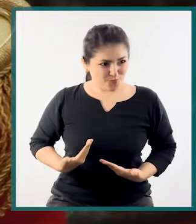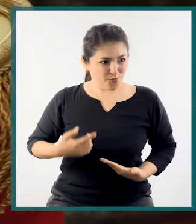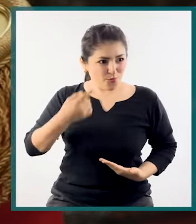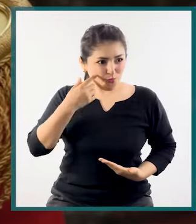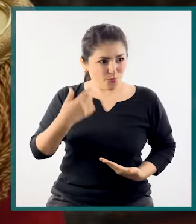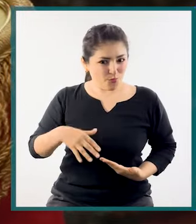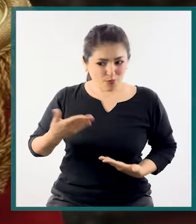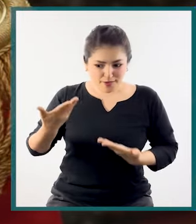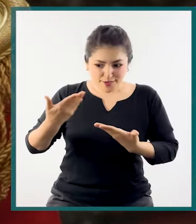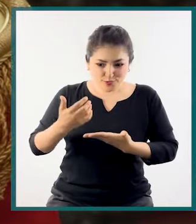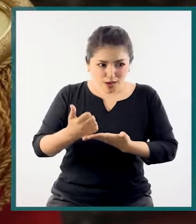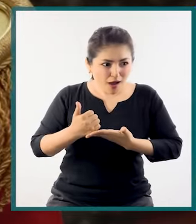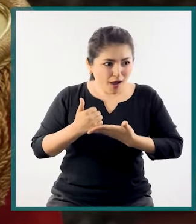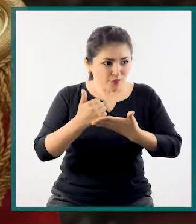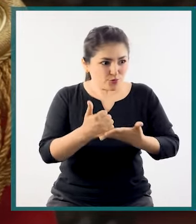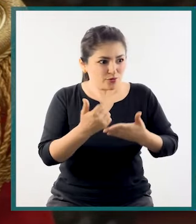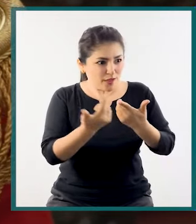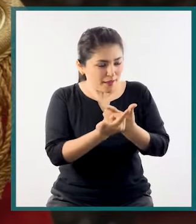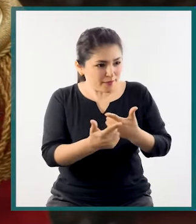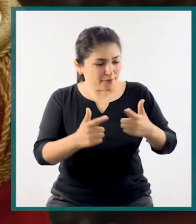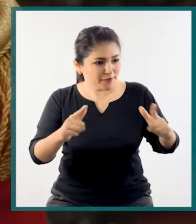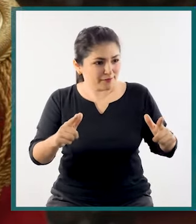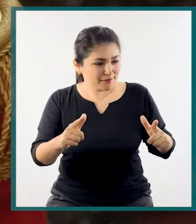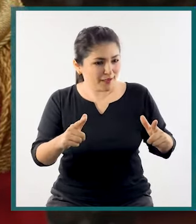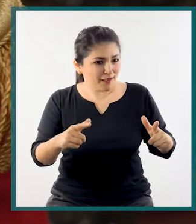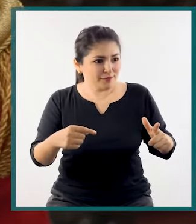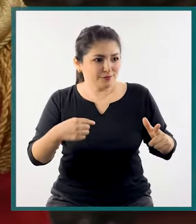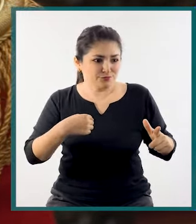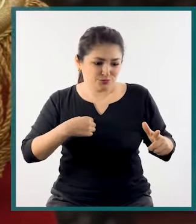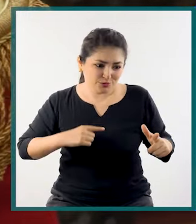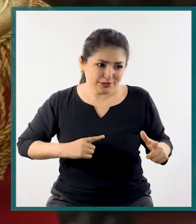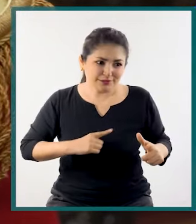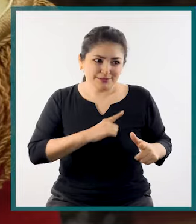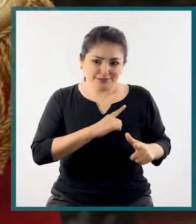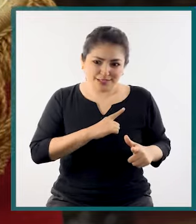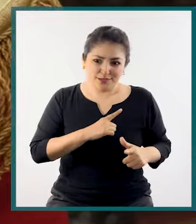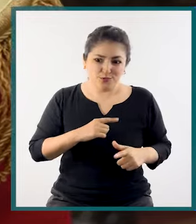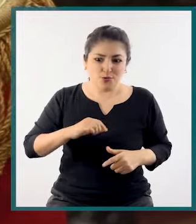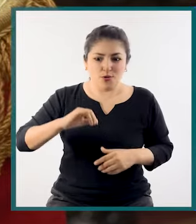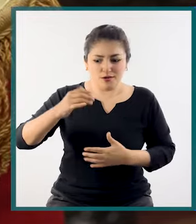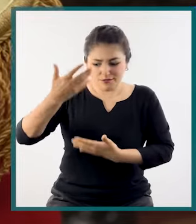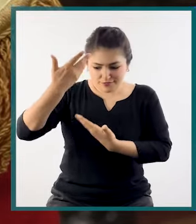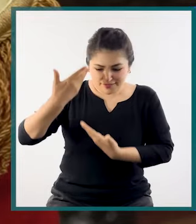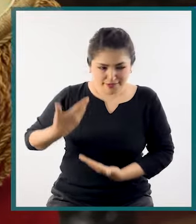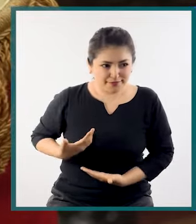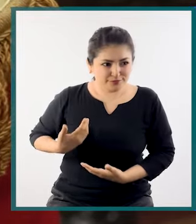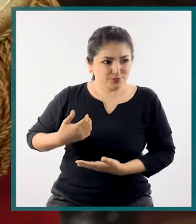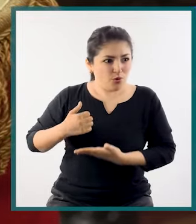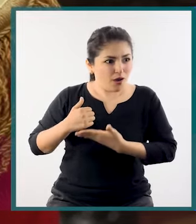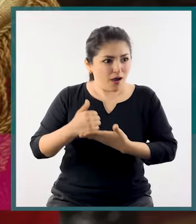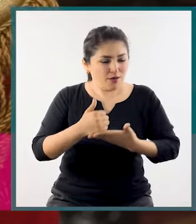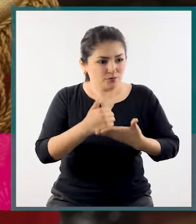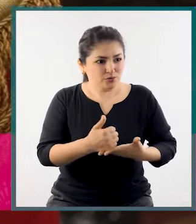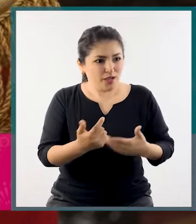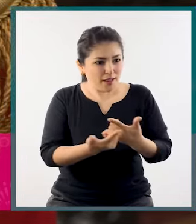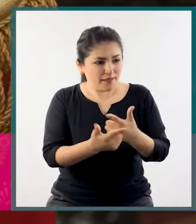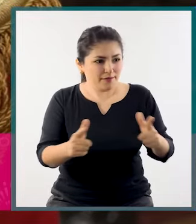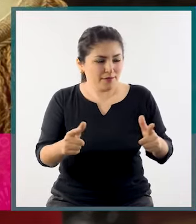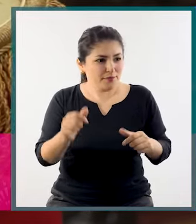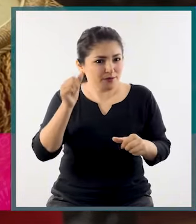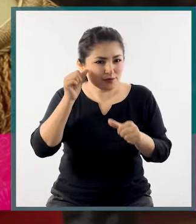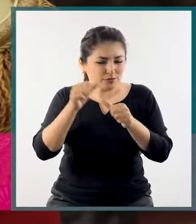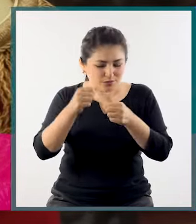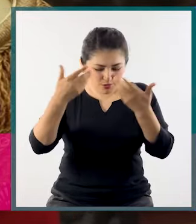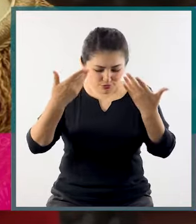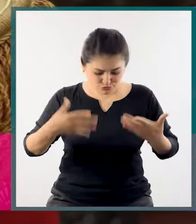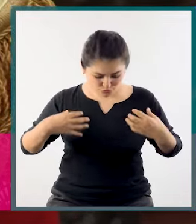este uniforme, ya que gracias a ellos hemos tenido la libertad, ¿no? Y gracias a ellos somos libres, y gracias a ellos, en